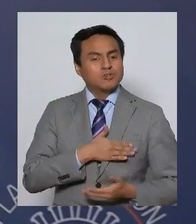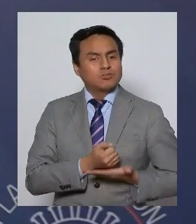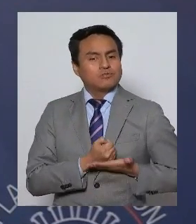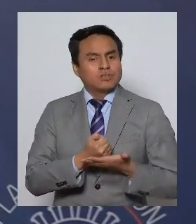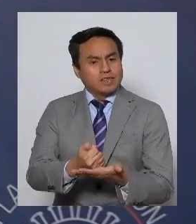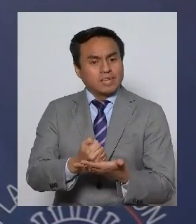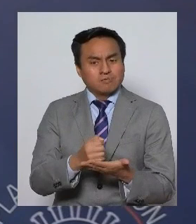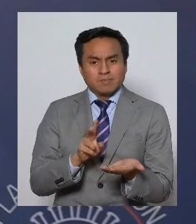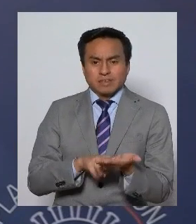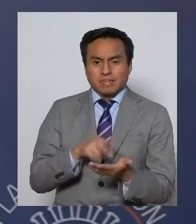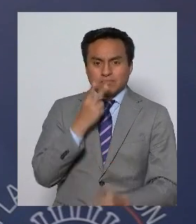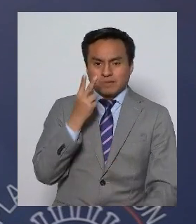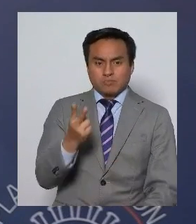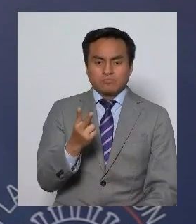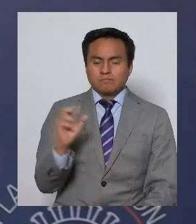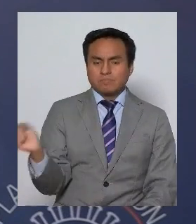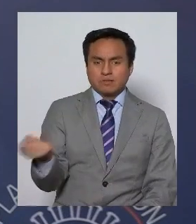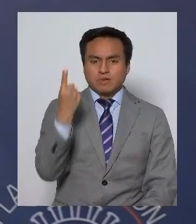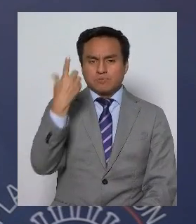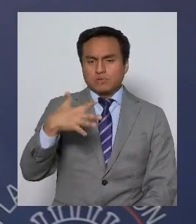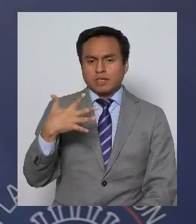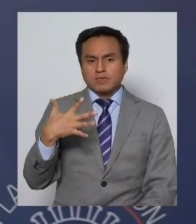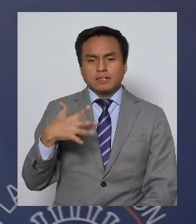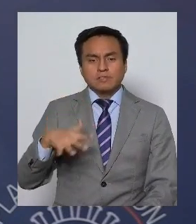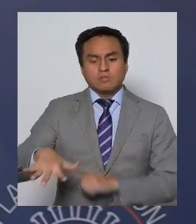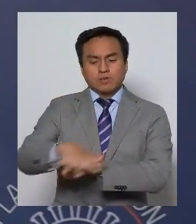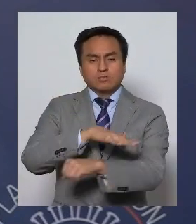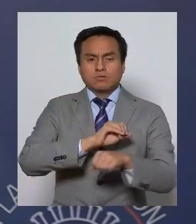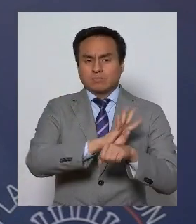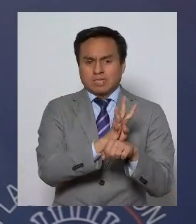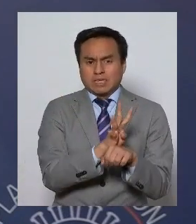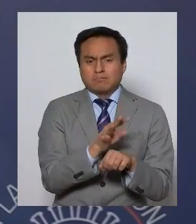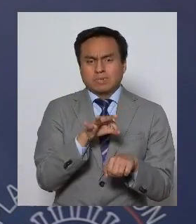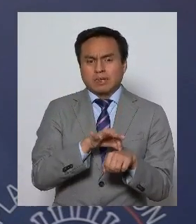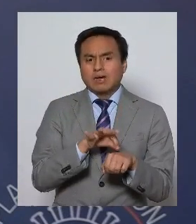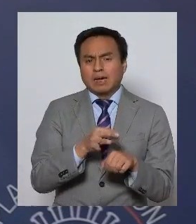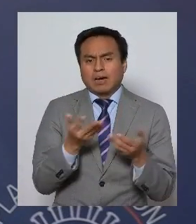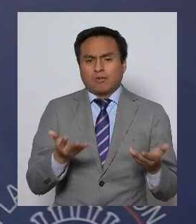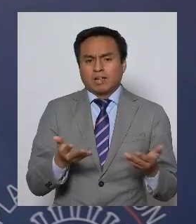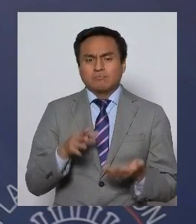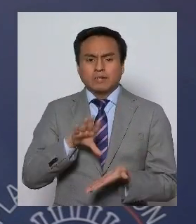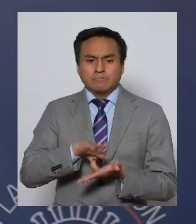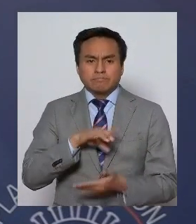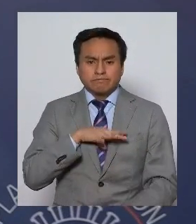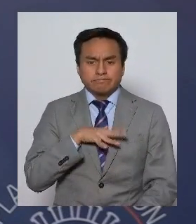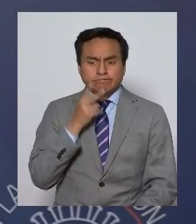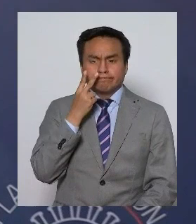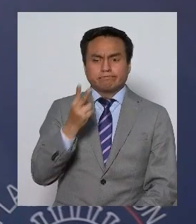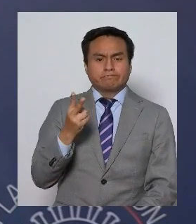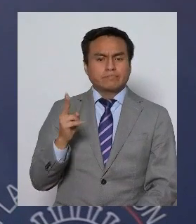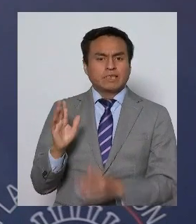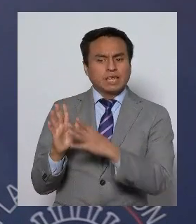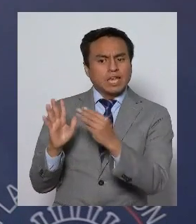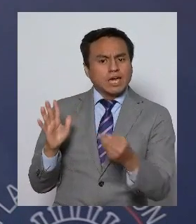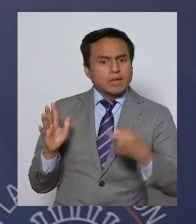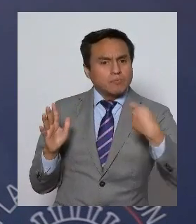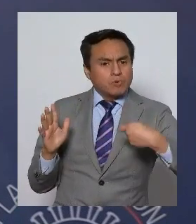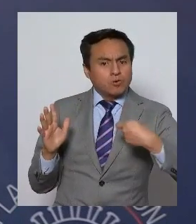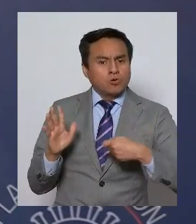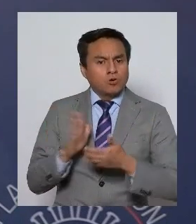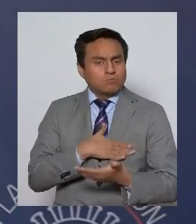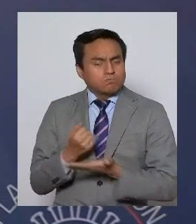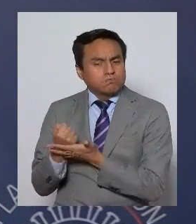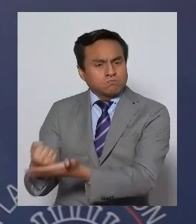solidaridad son los que deben primar en una situación de pandemia como la que está viviendo este país. Esos ejemplos de solidaridad que también